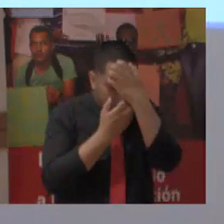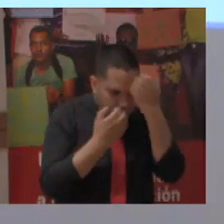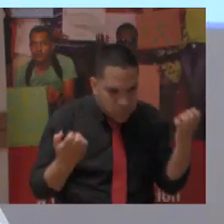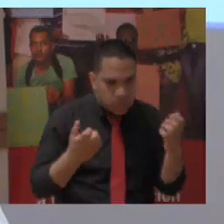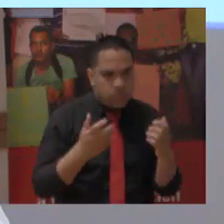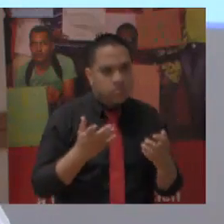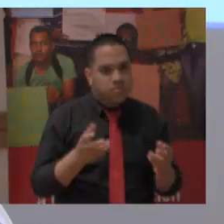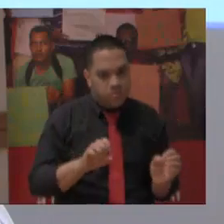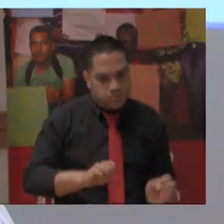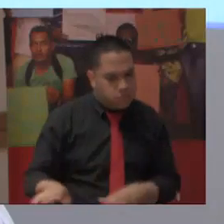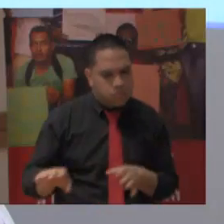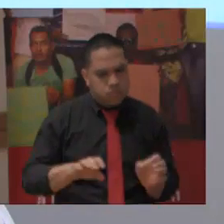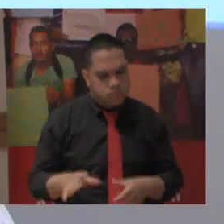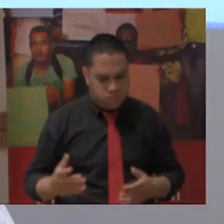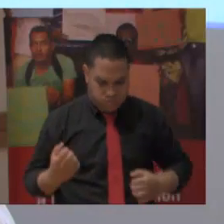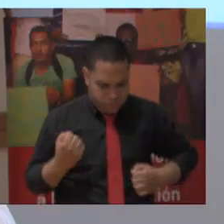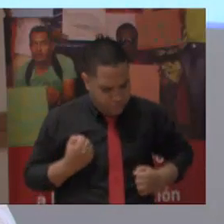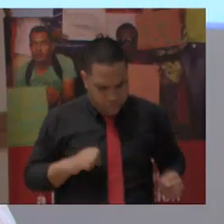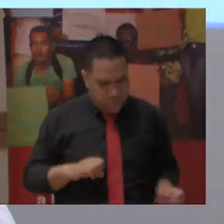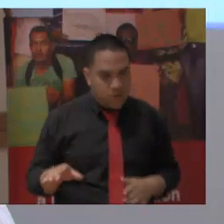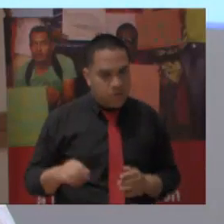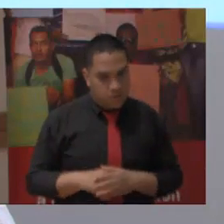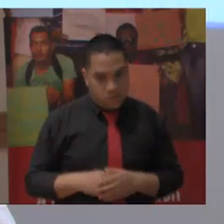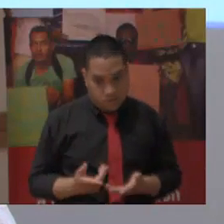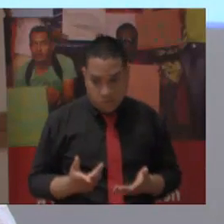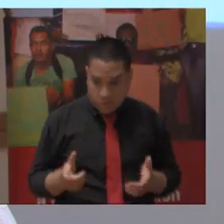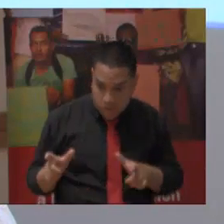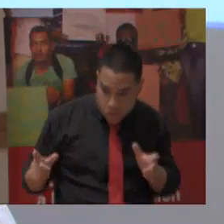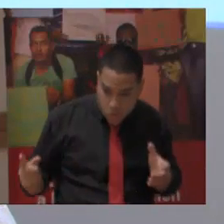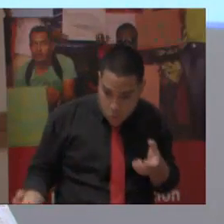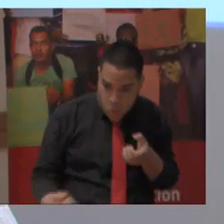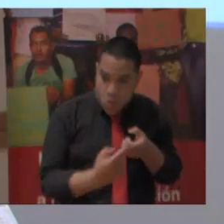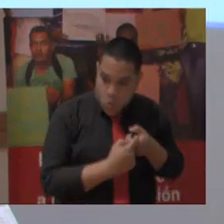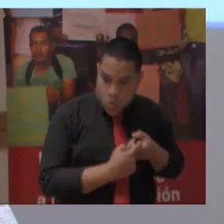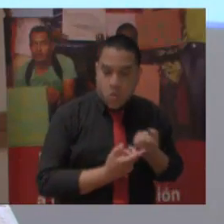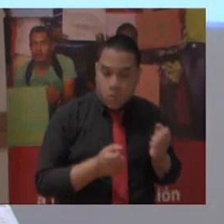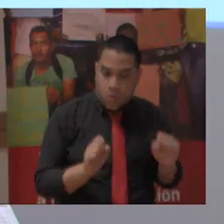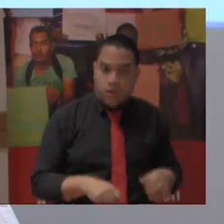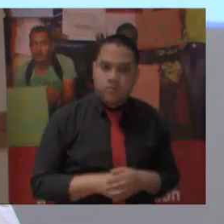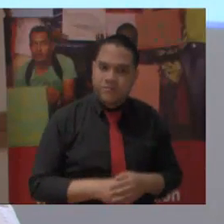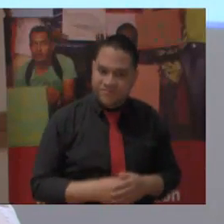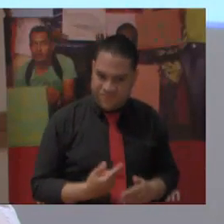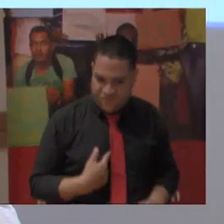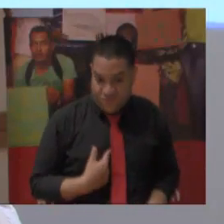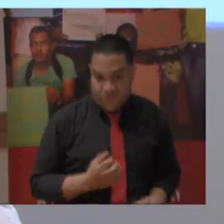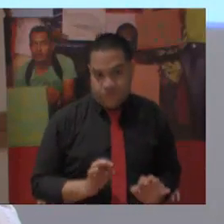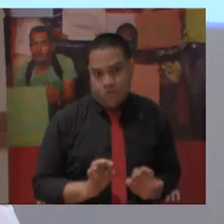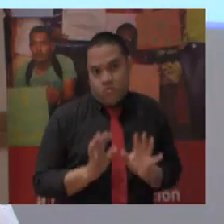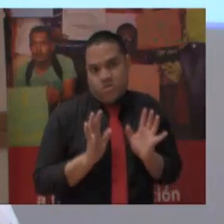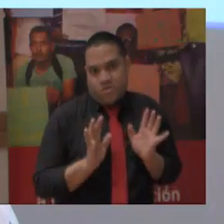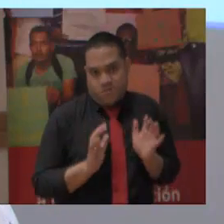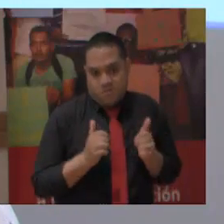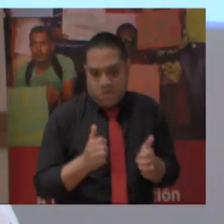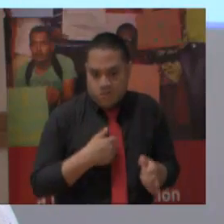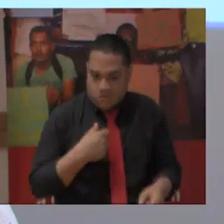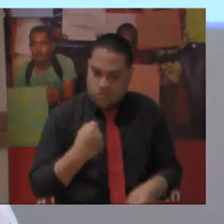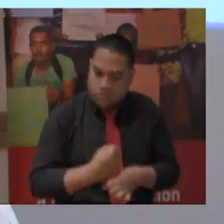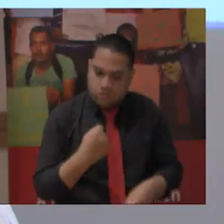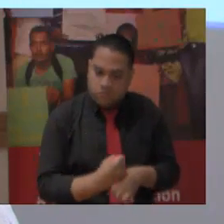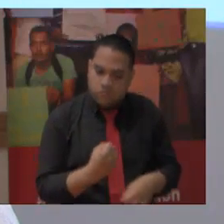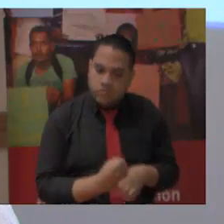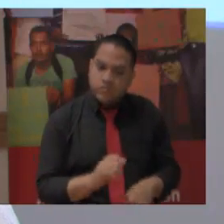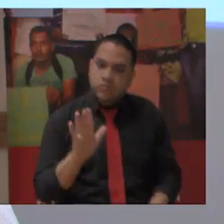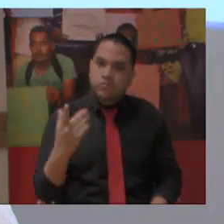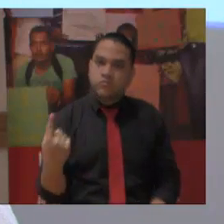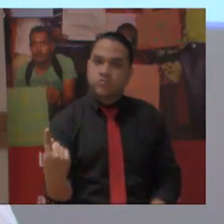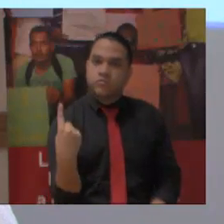reintegración, que es una política en la cual yo tuve la fortuna de trabajar, una política que permitió